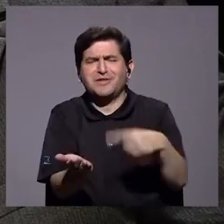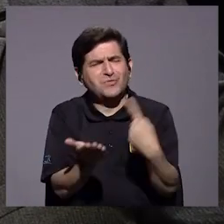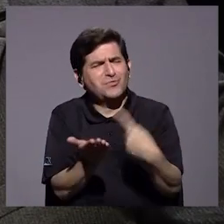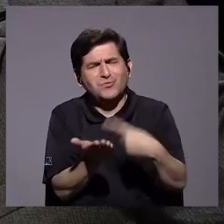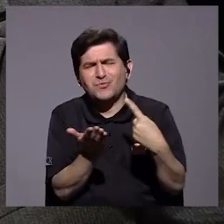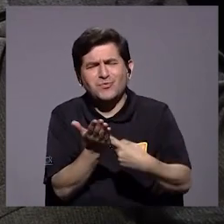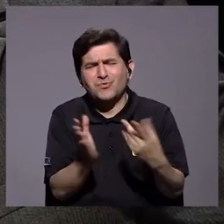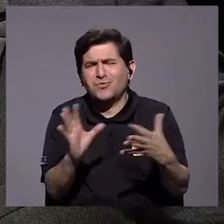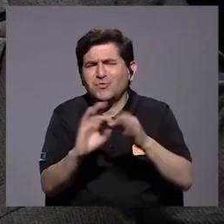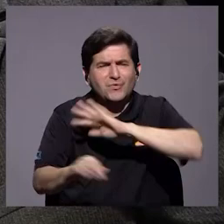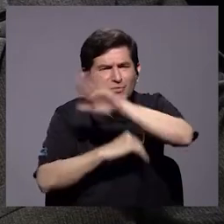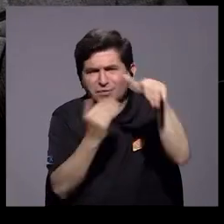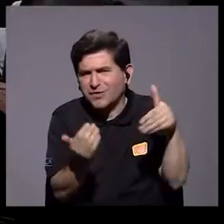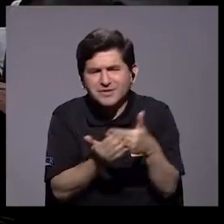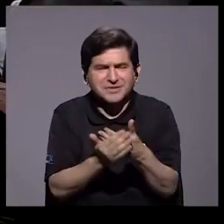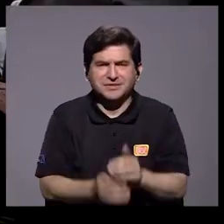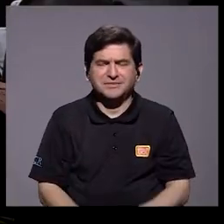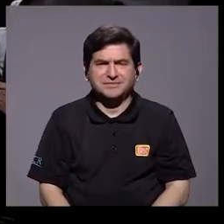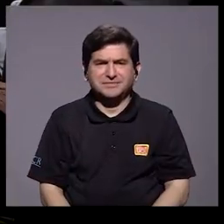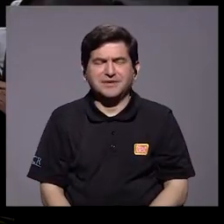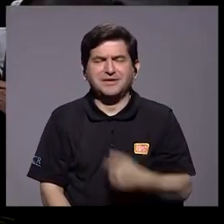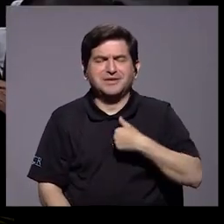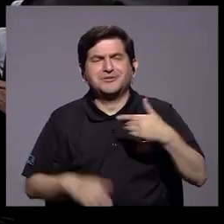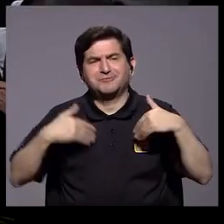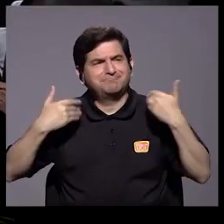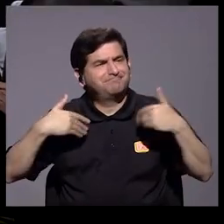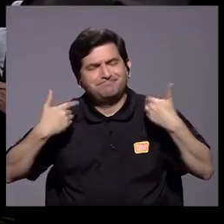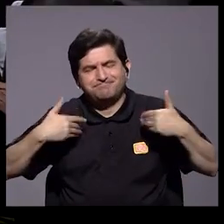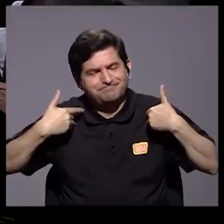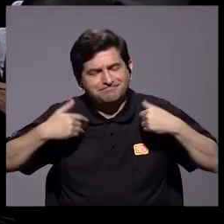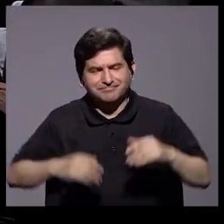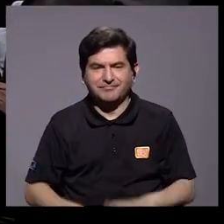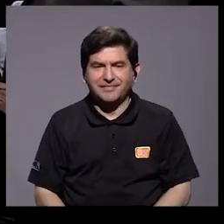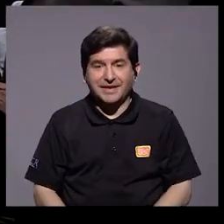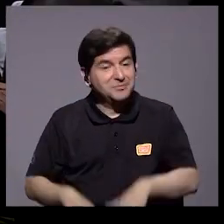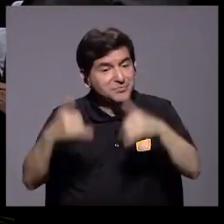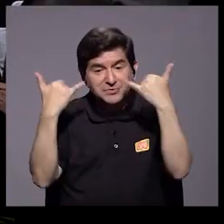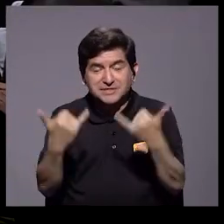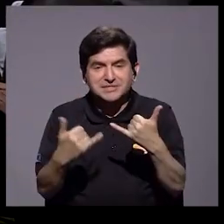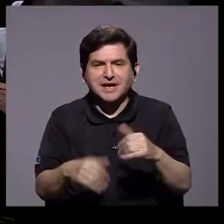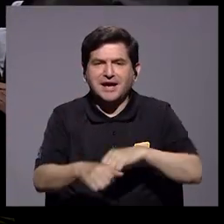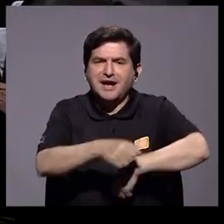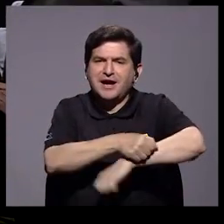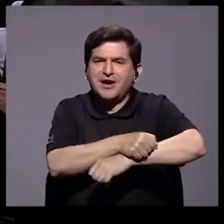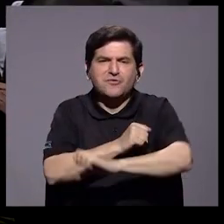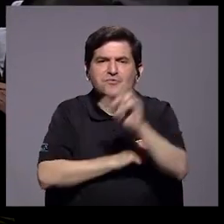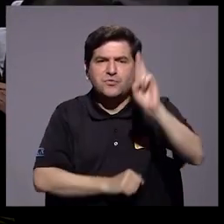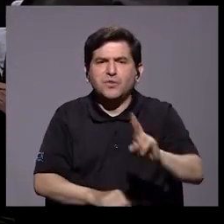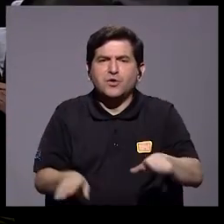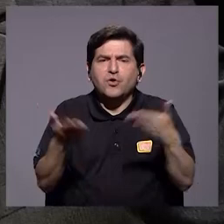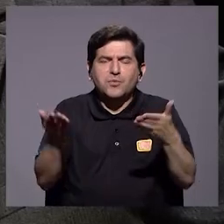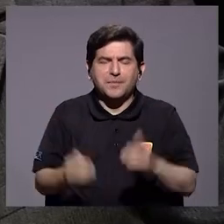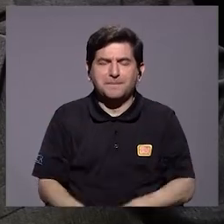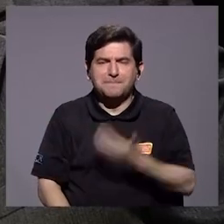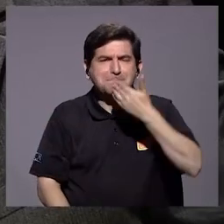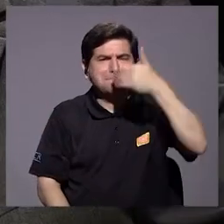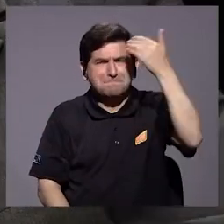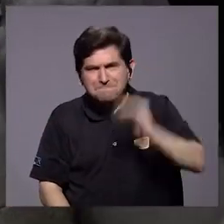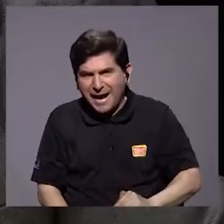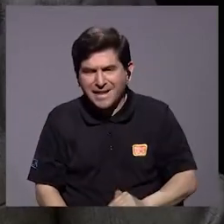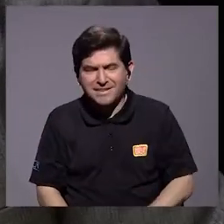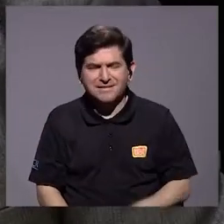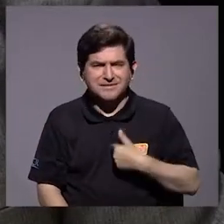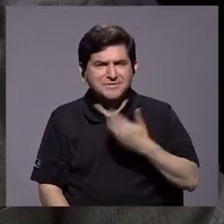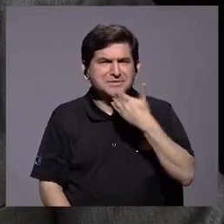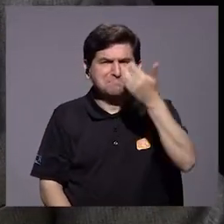que hay mucha polémica alrededor de todo esto y bueno encantado de estar aquí de una vez como está el fútbol en costa rica mal yo